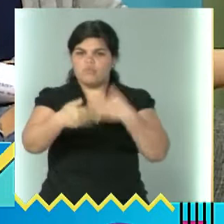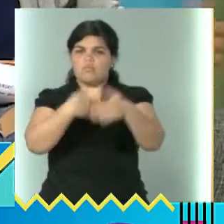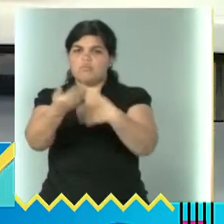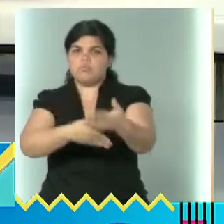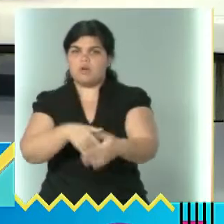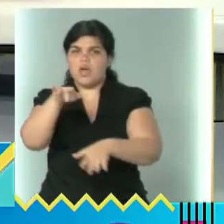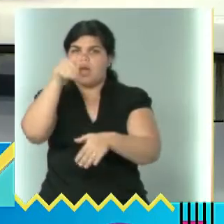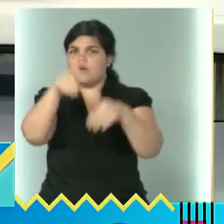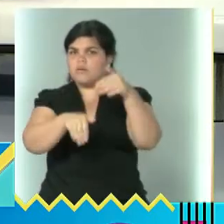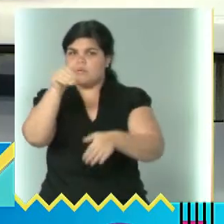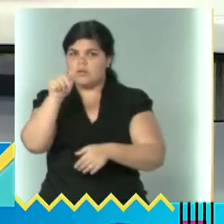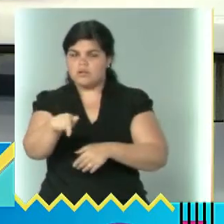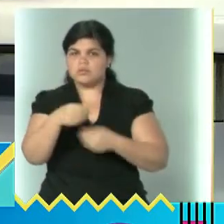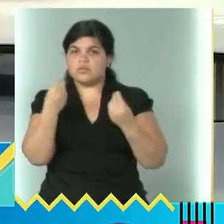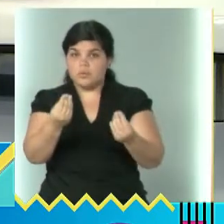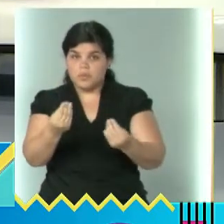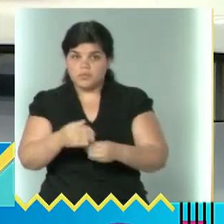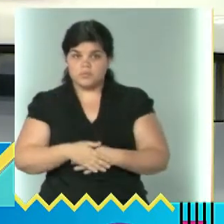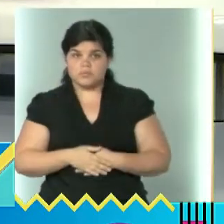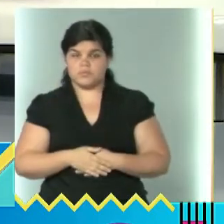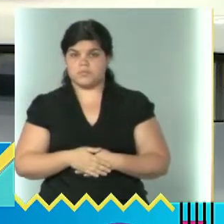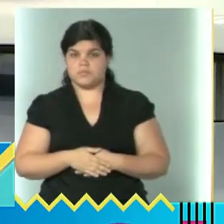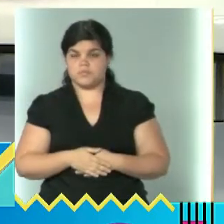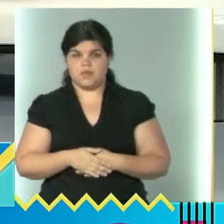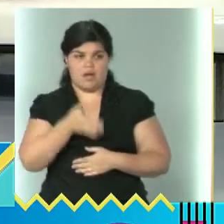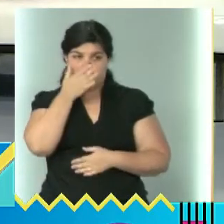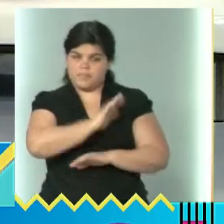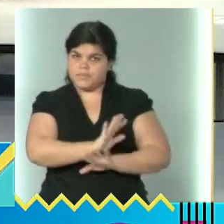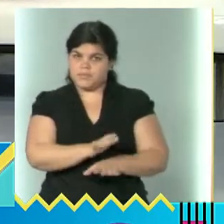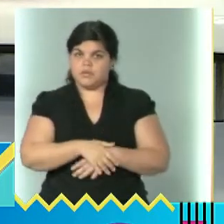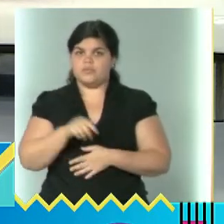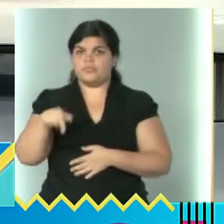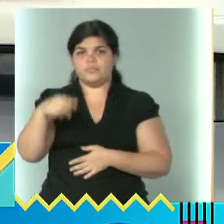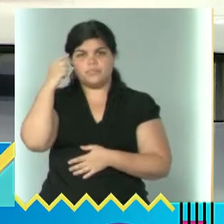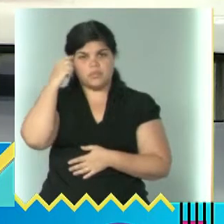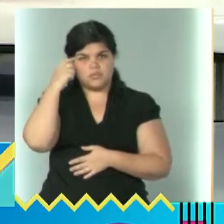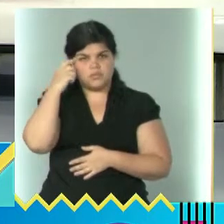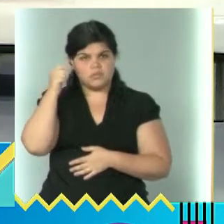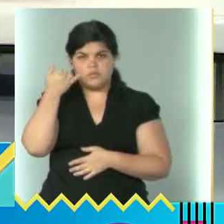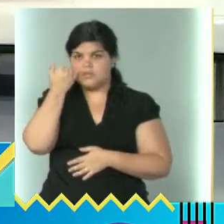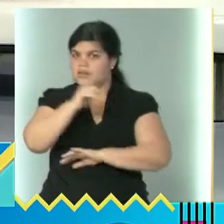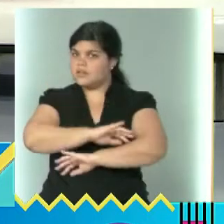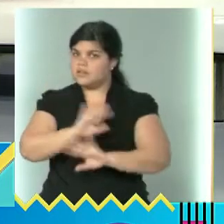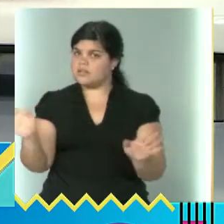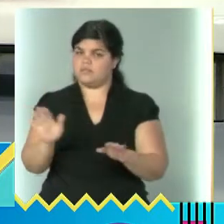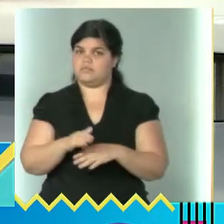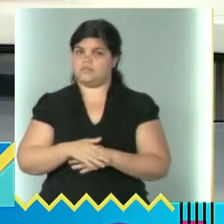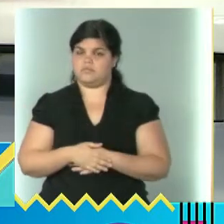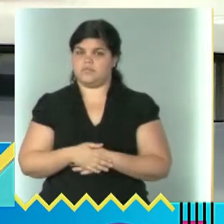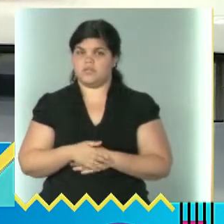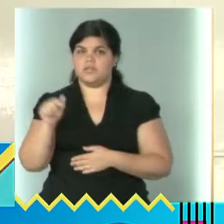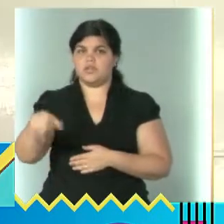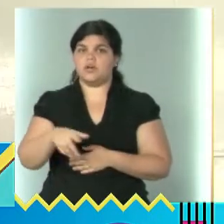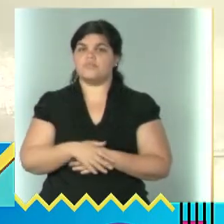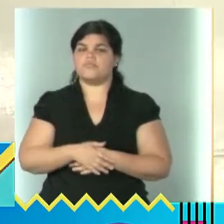ven? Brutalmente. Sí, yo creo que ahora ya no se puede plantear más el paradigma como qué cosas, o sea, lo online,